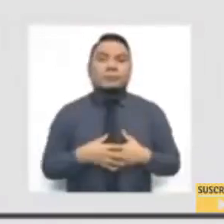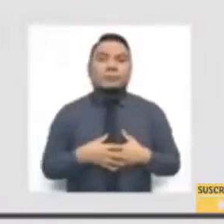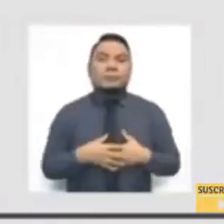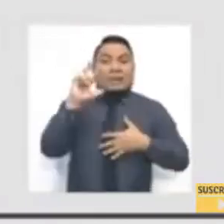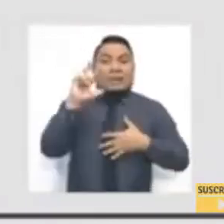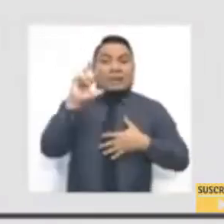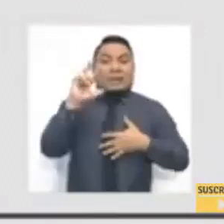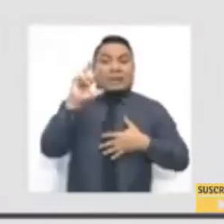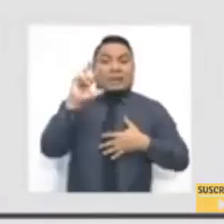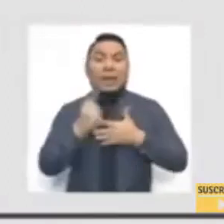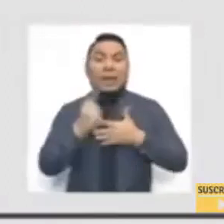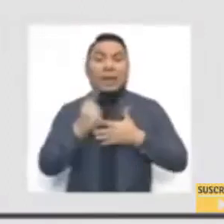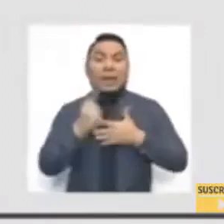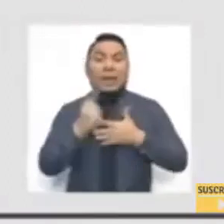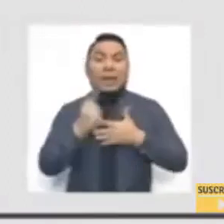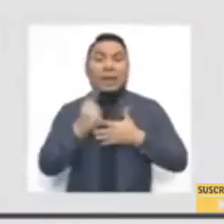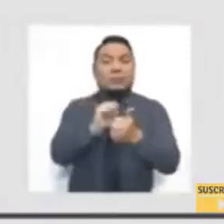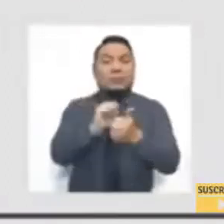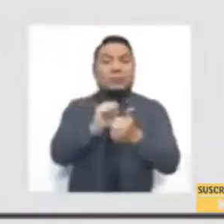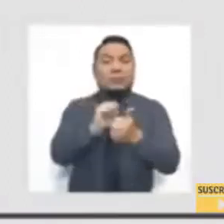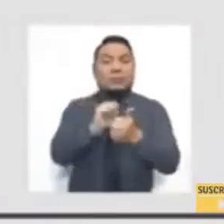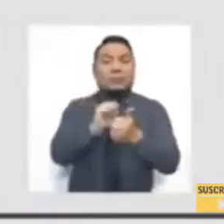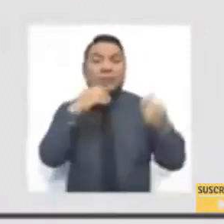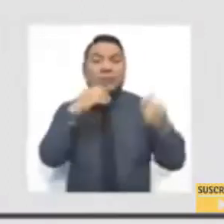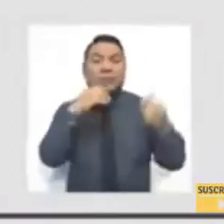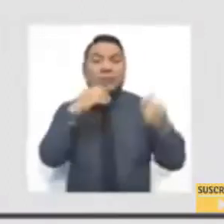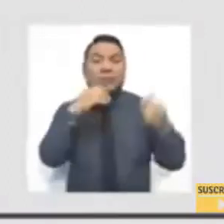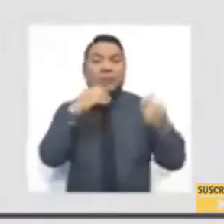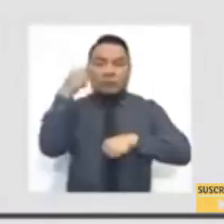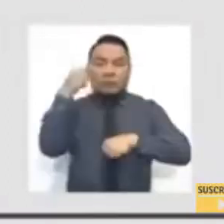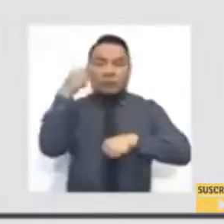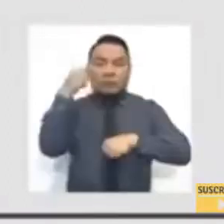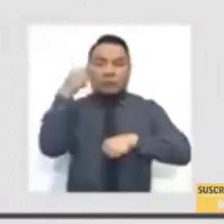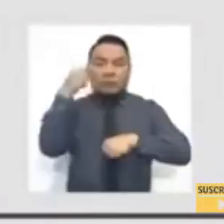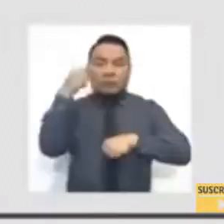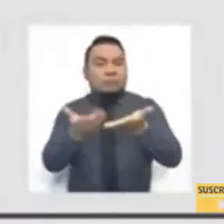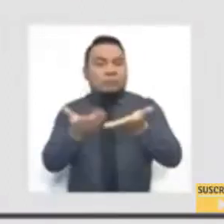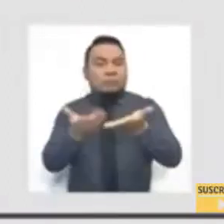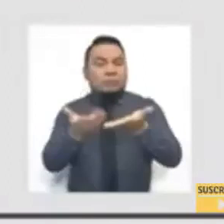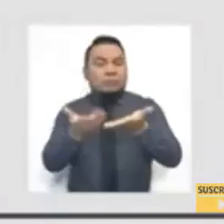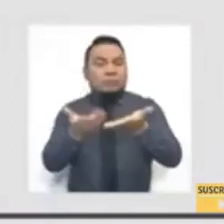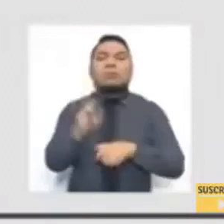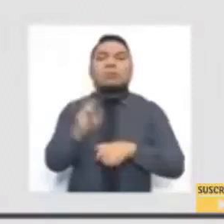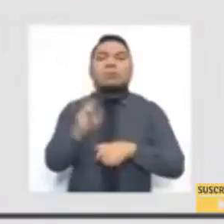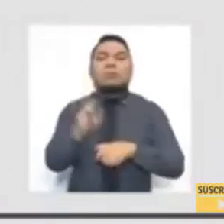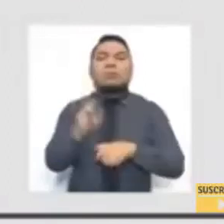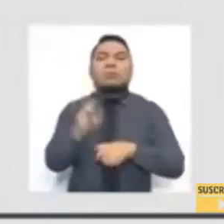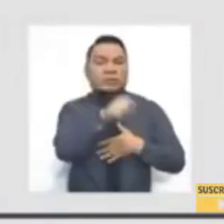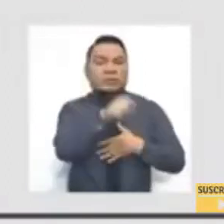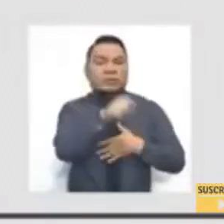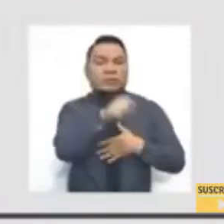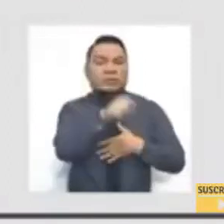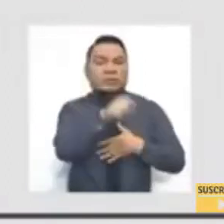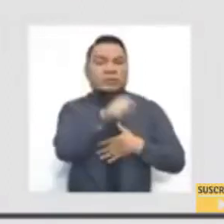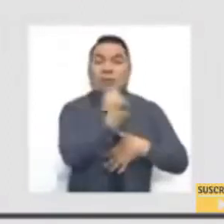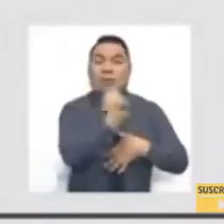Tercera parte. Un primer ciudadano o ciudadana tendrá 30 segundos para formular una pregunta a los dos candidatos, en donde cada uno